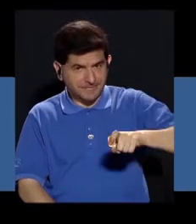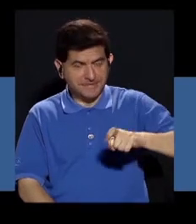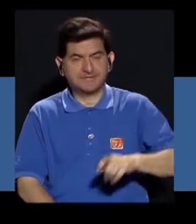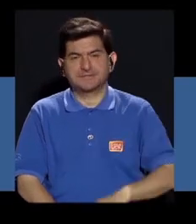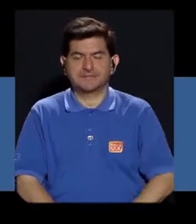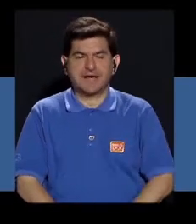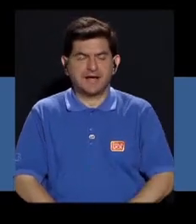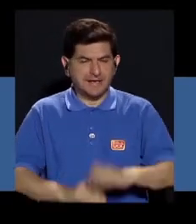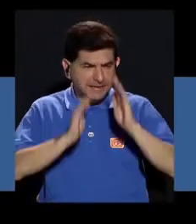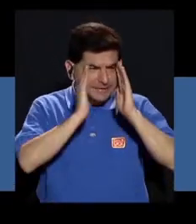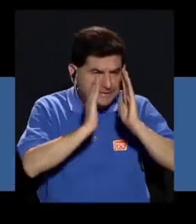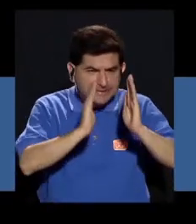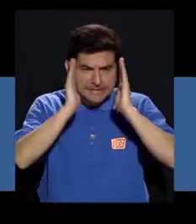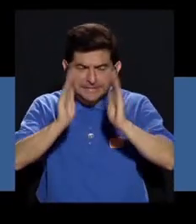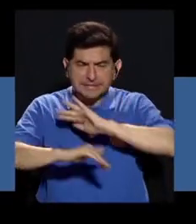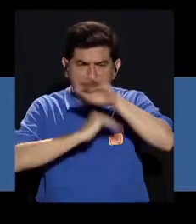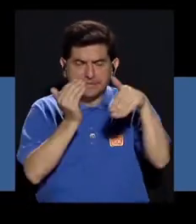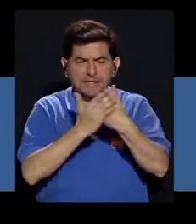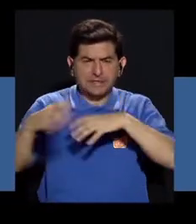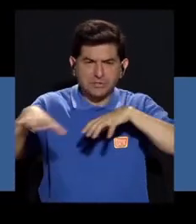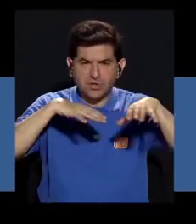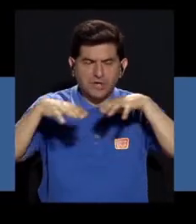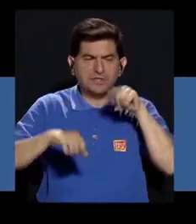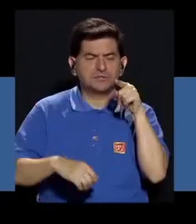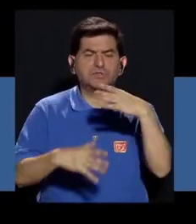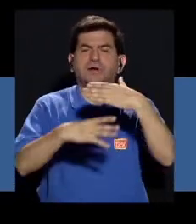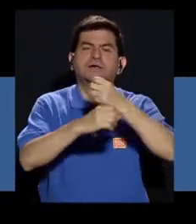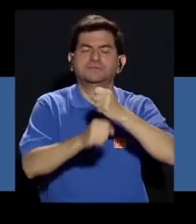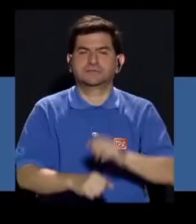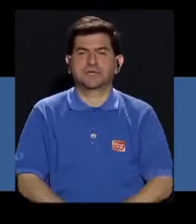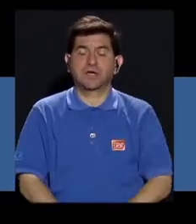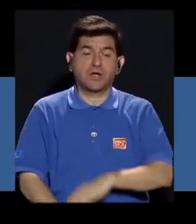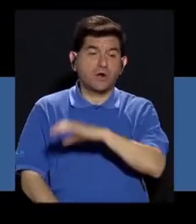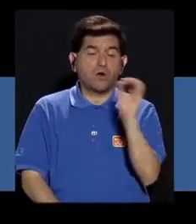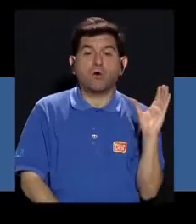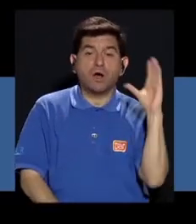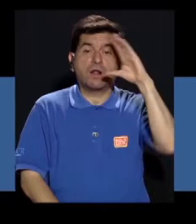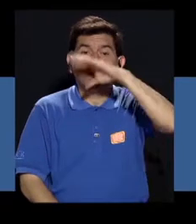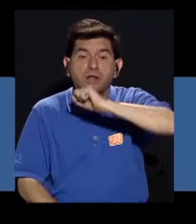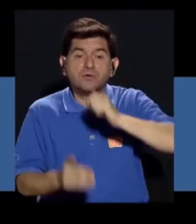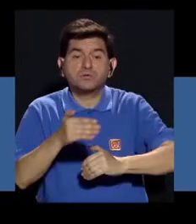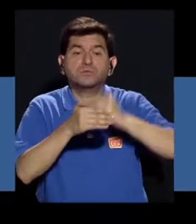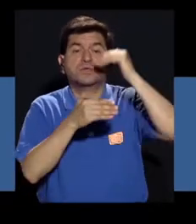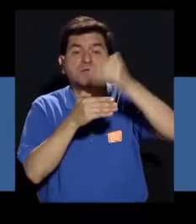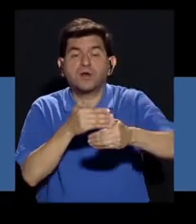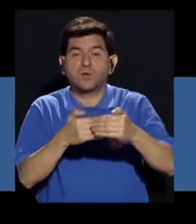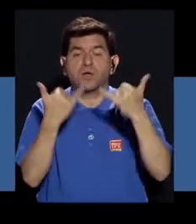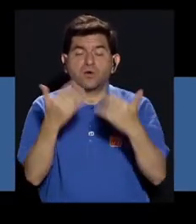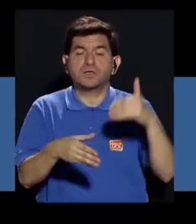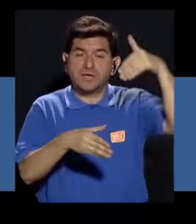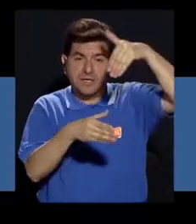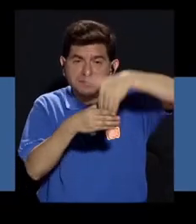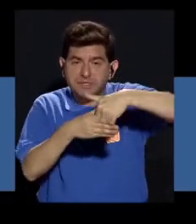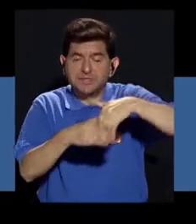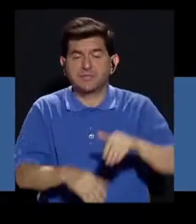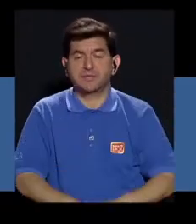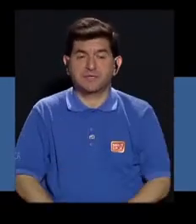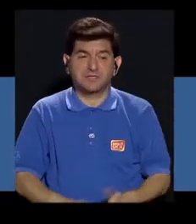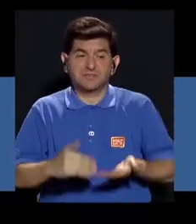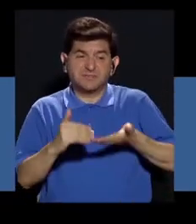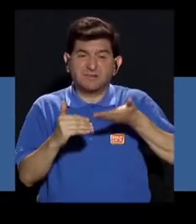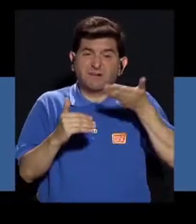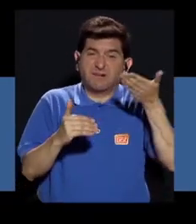siguiendo cada paso que ellos dan, porque si no, cuando nos damos cuenta, están en cosas que